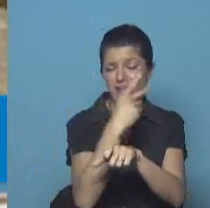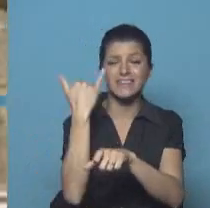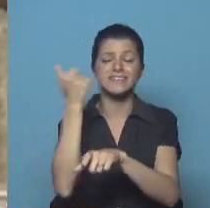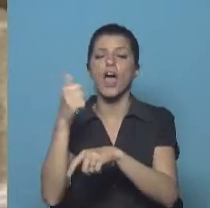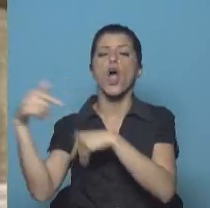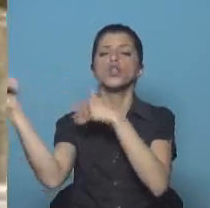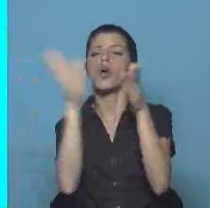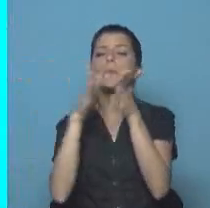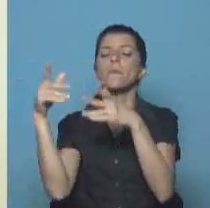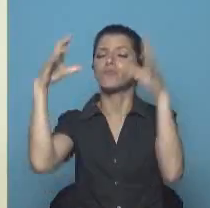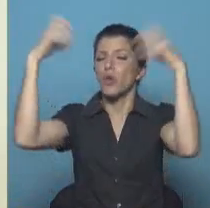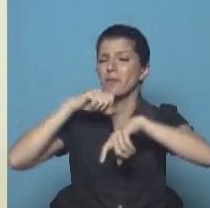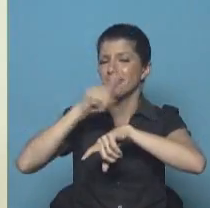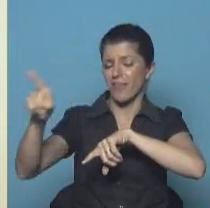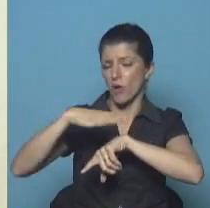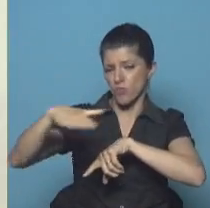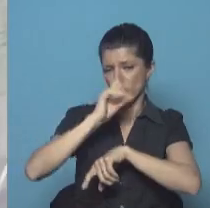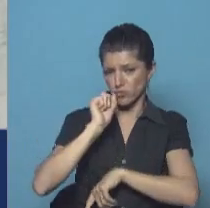tropical.